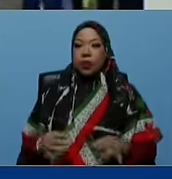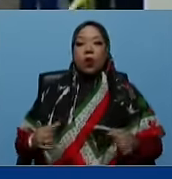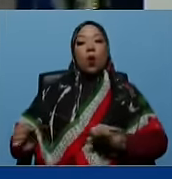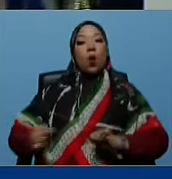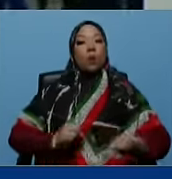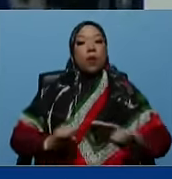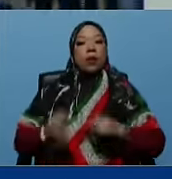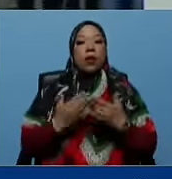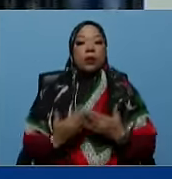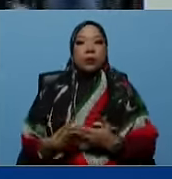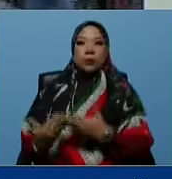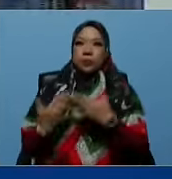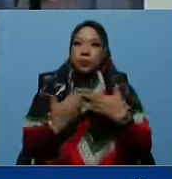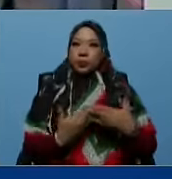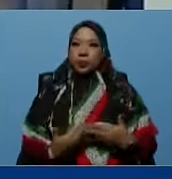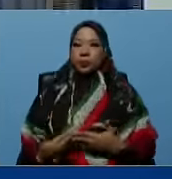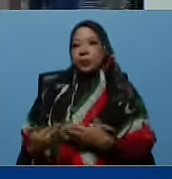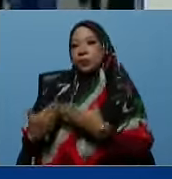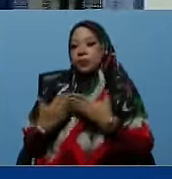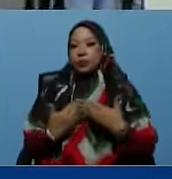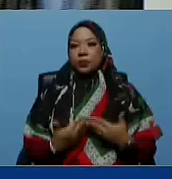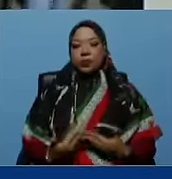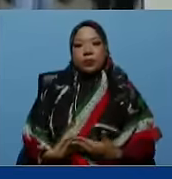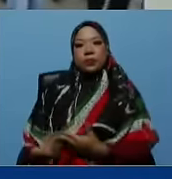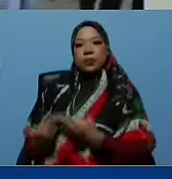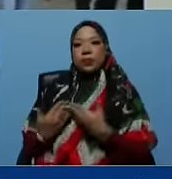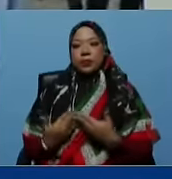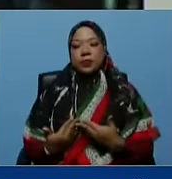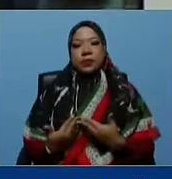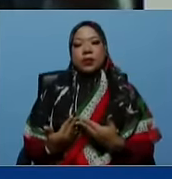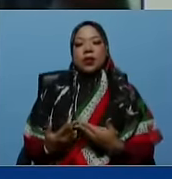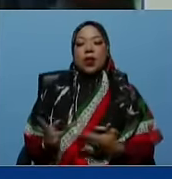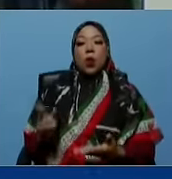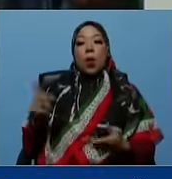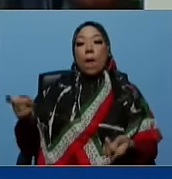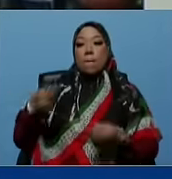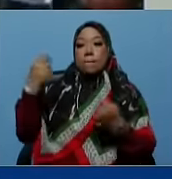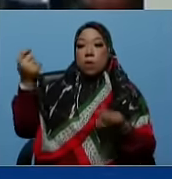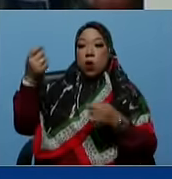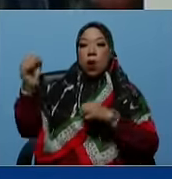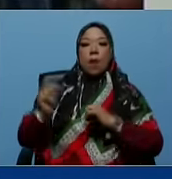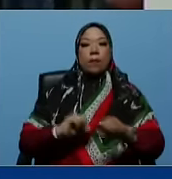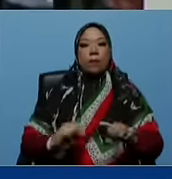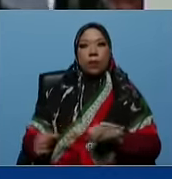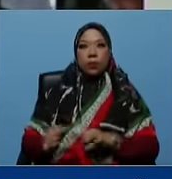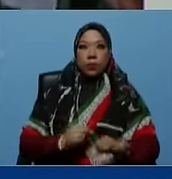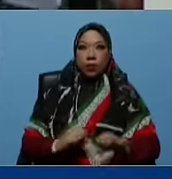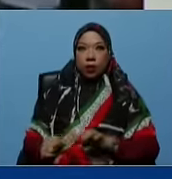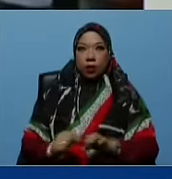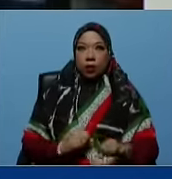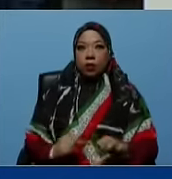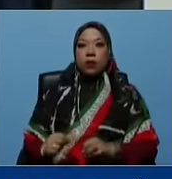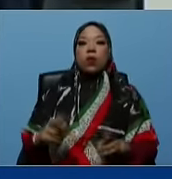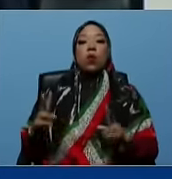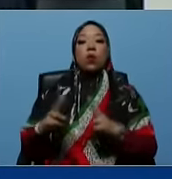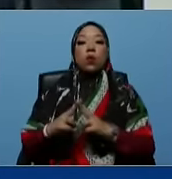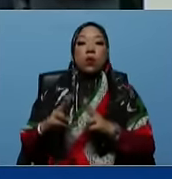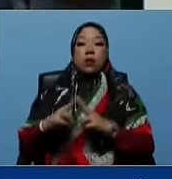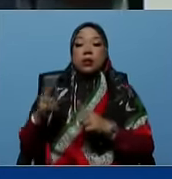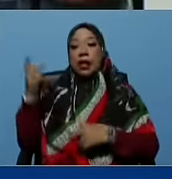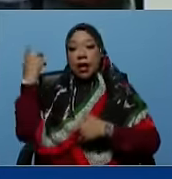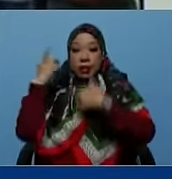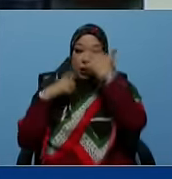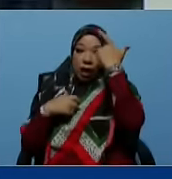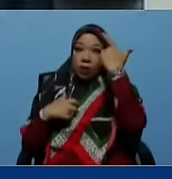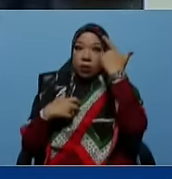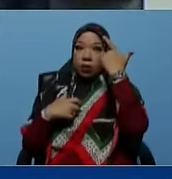movimientos estudiantiles, luego el movimiento sindical, luego cuando conocí al comandante Chávez y bueno,